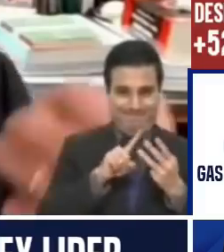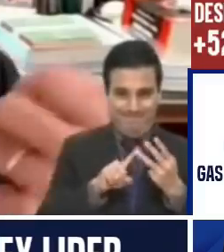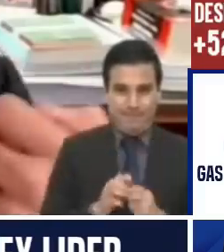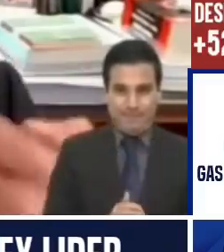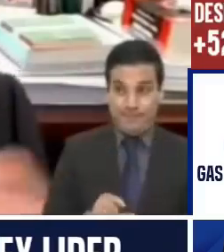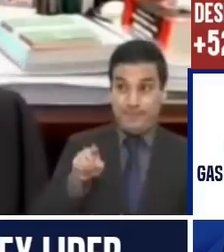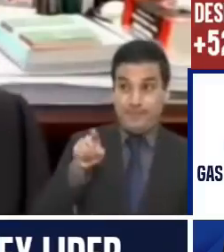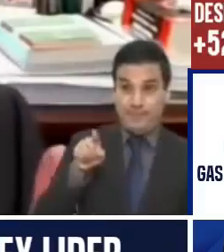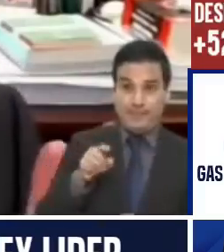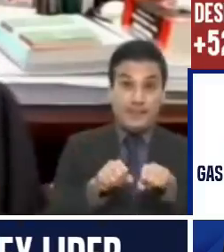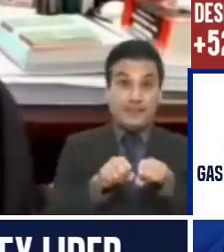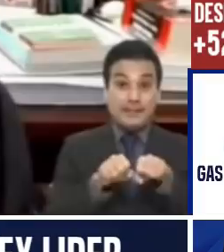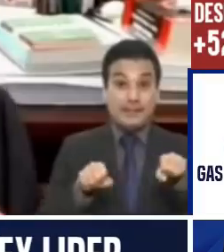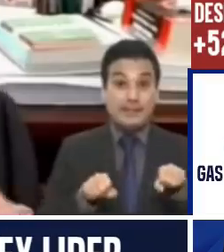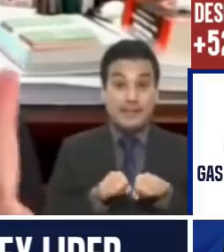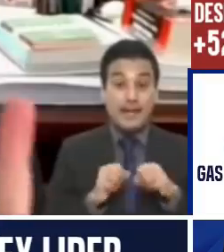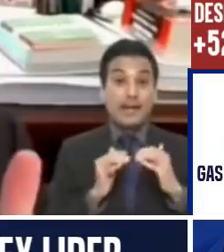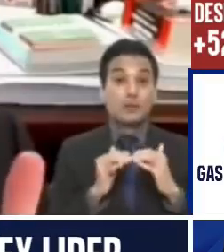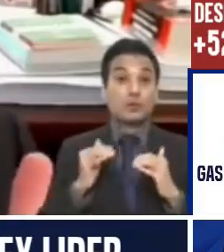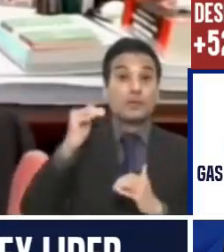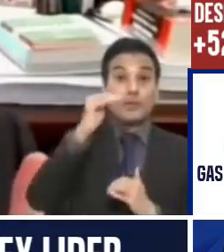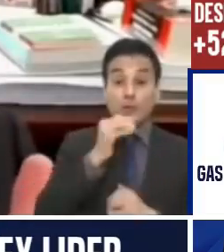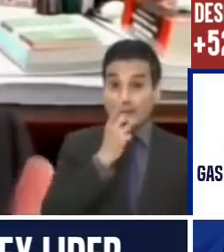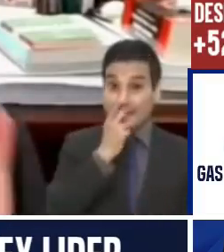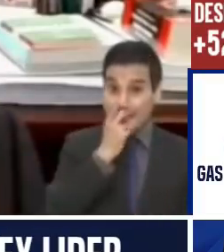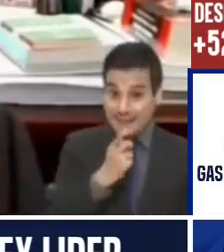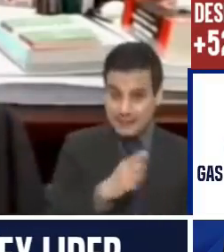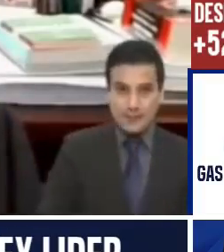a este instituto, insisto,